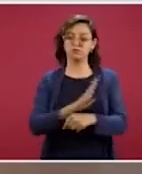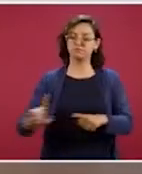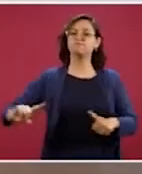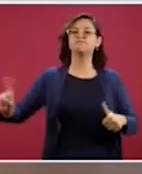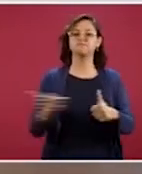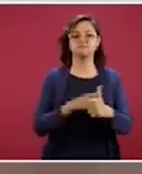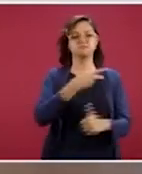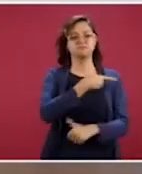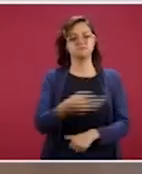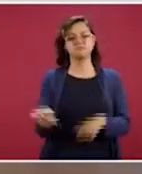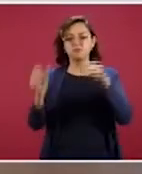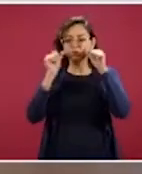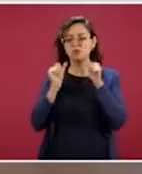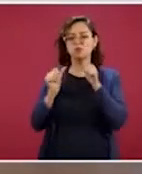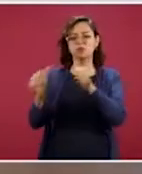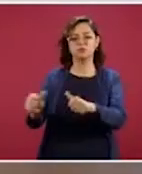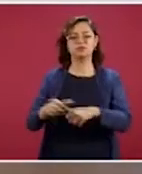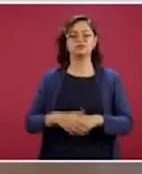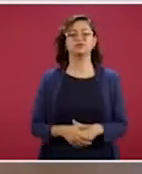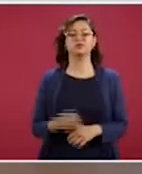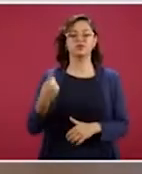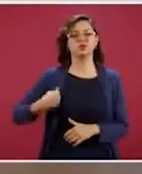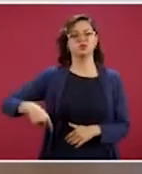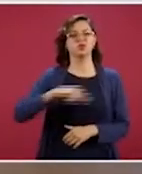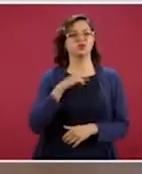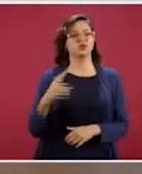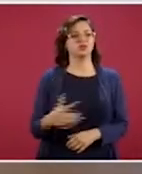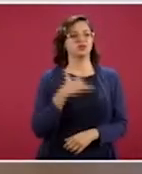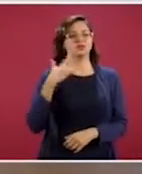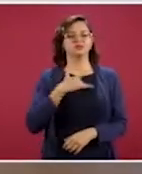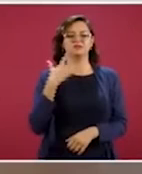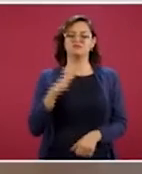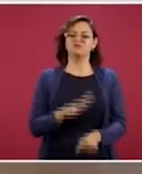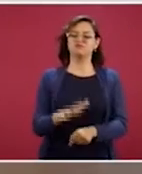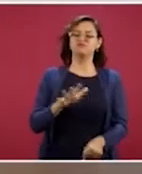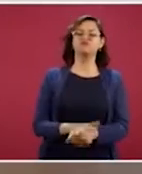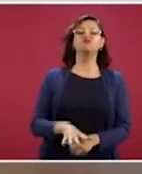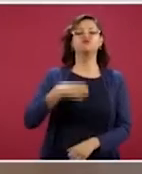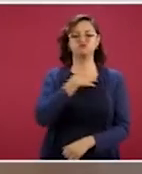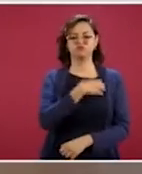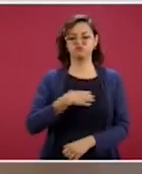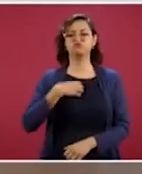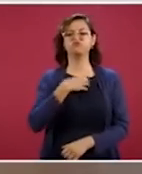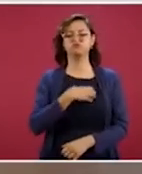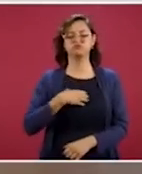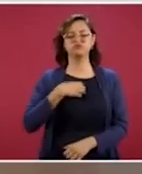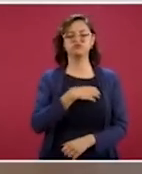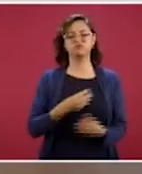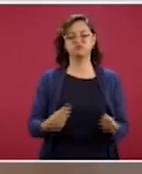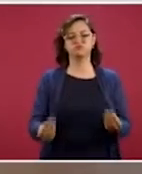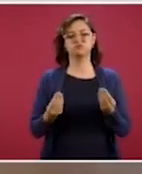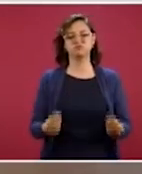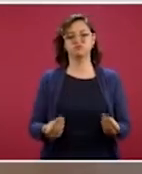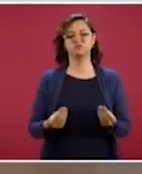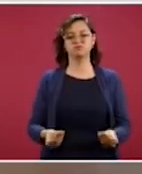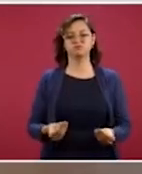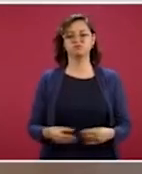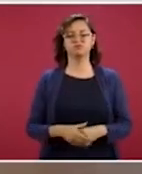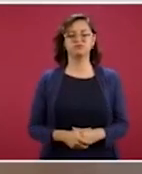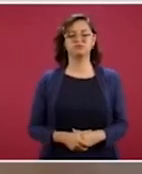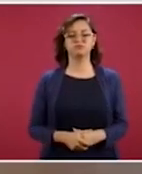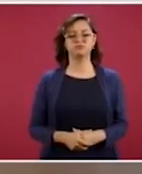eso nos hace sentir muy satisfechos, muy contentos.